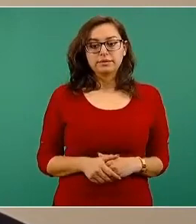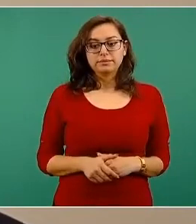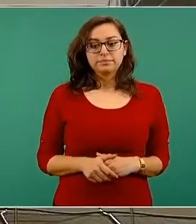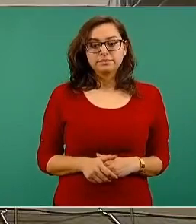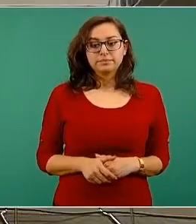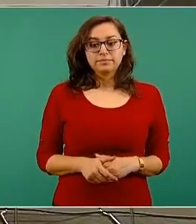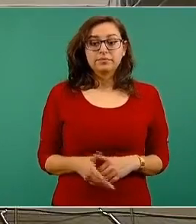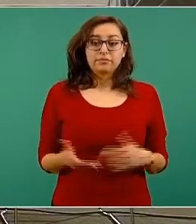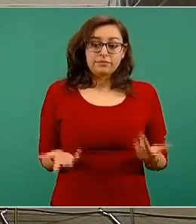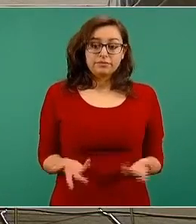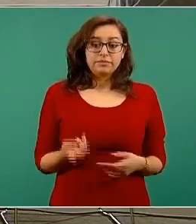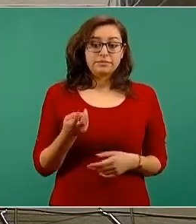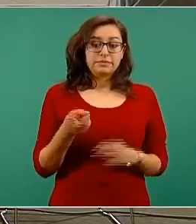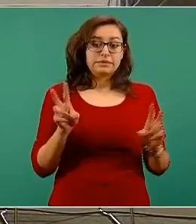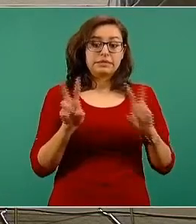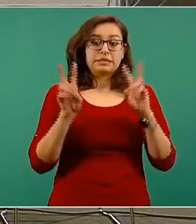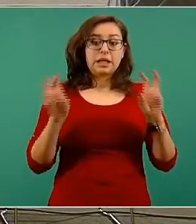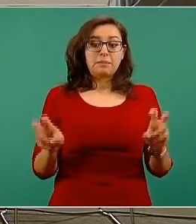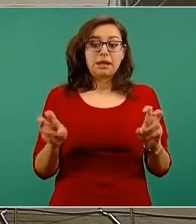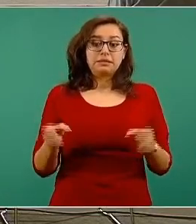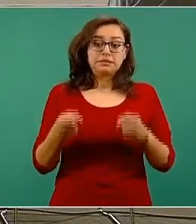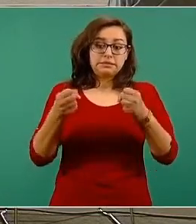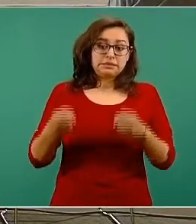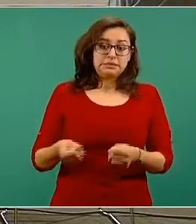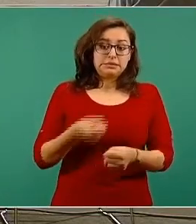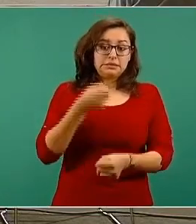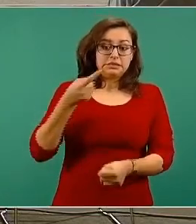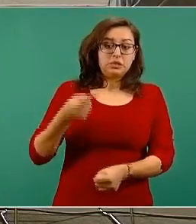que hasta el momento se ha generado para la